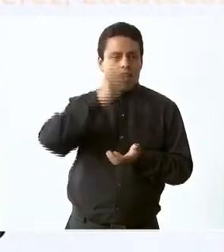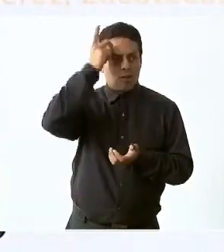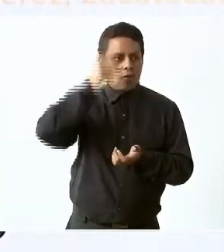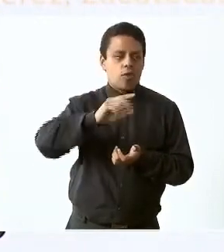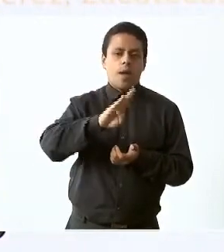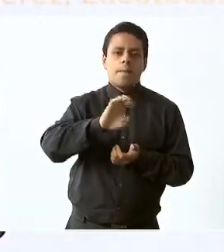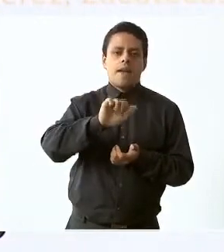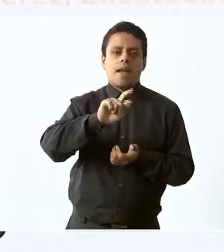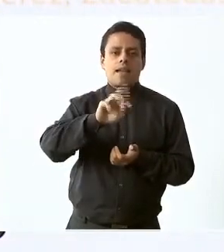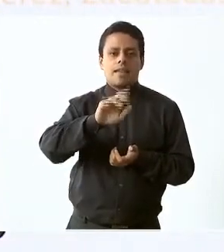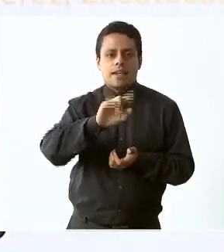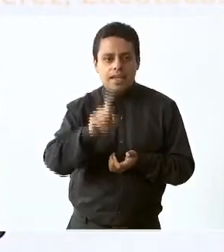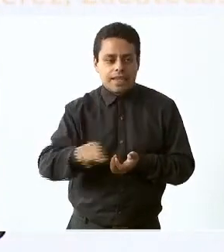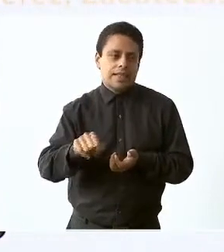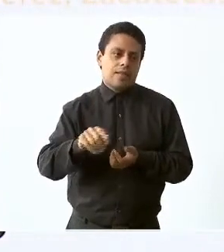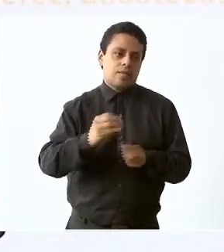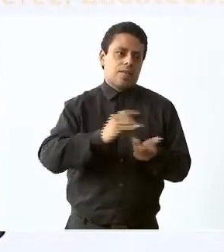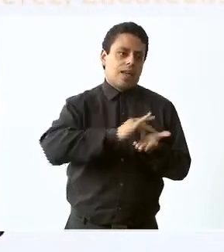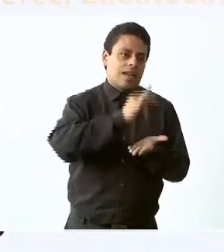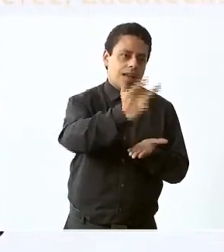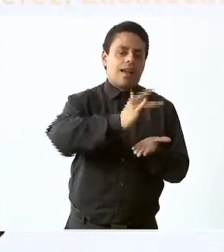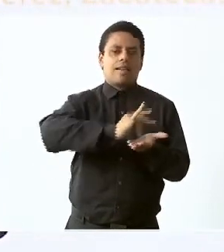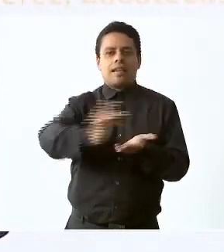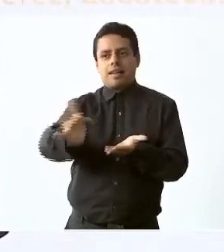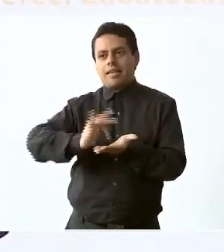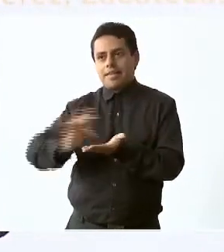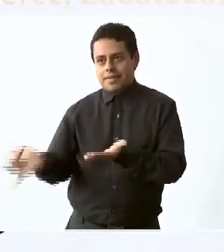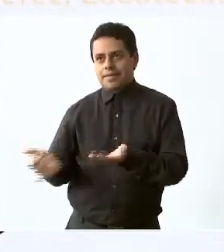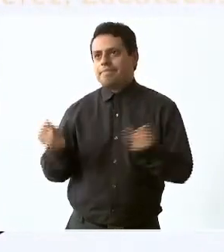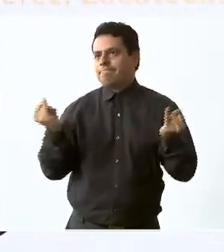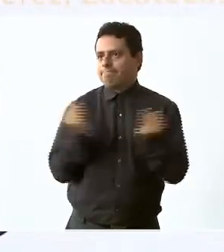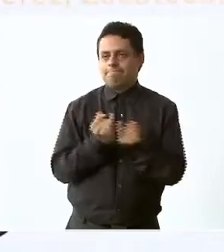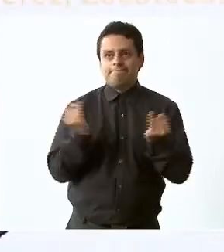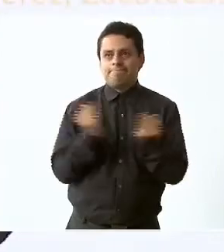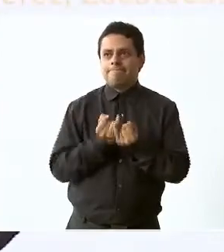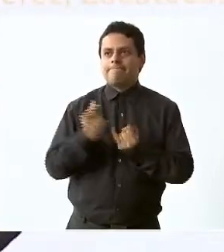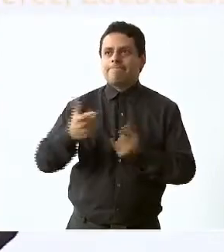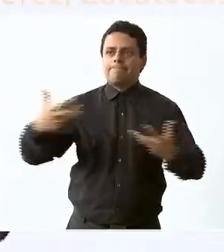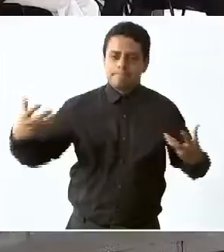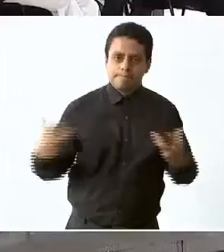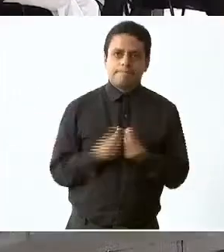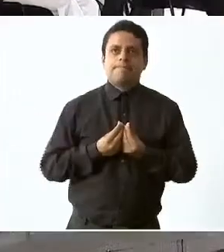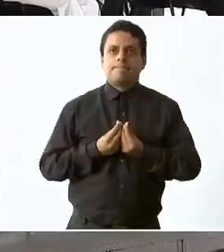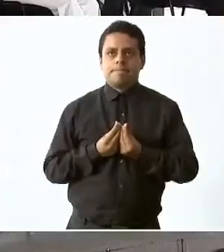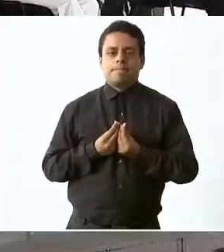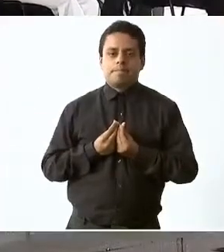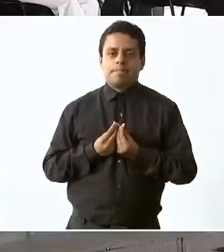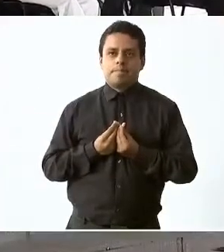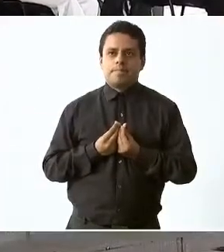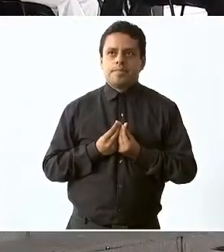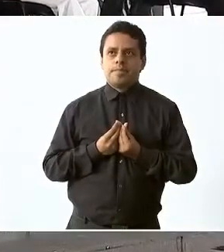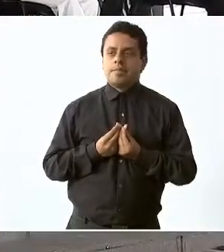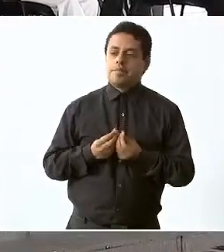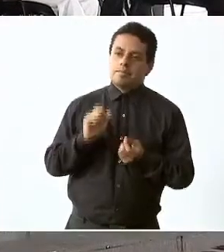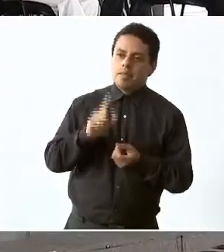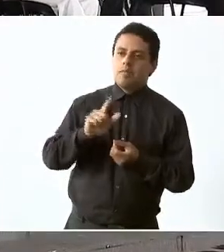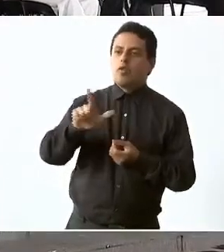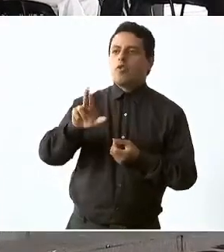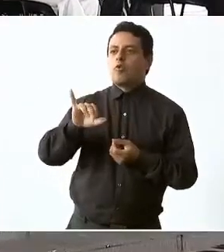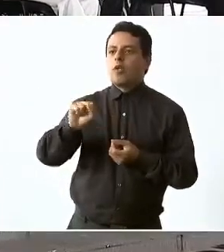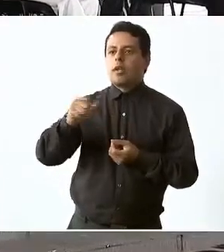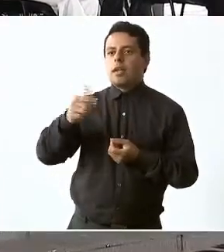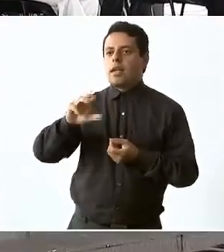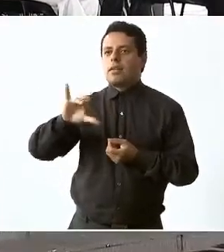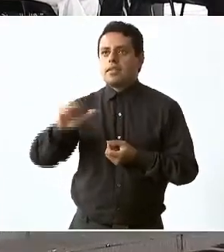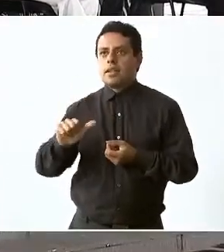Gutiérrez Müller. Gracias por estar también aquí con nosotros. Querido Luis García Montero, en tu calidad